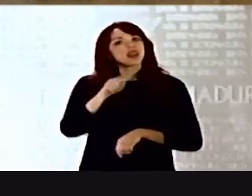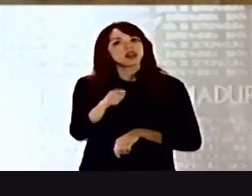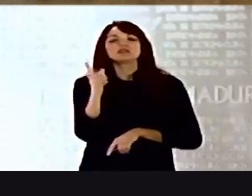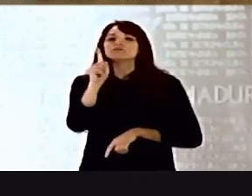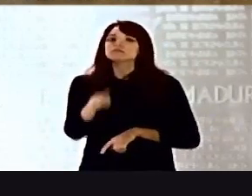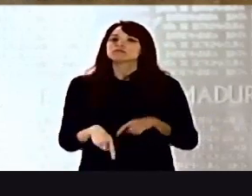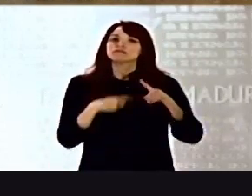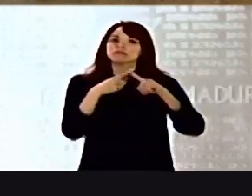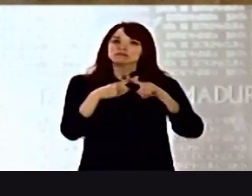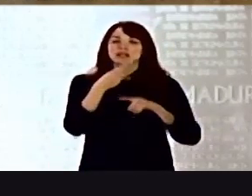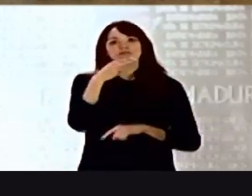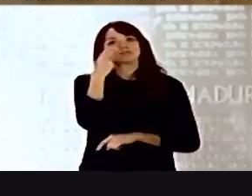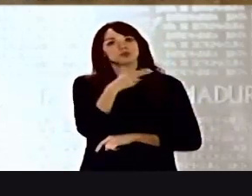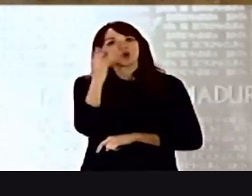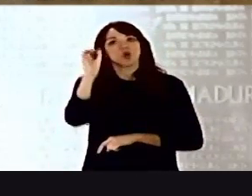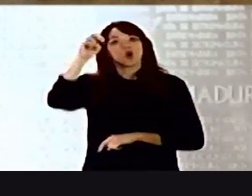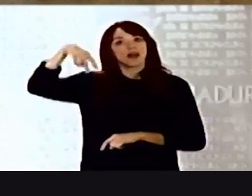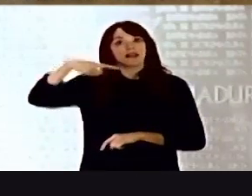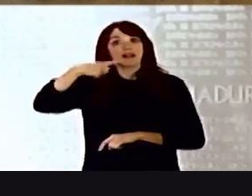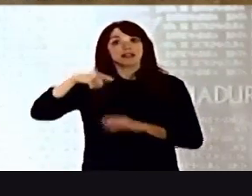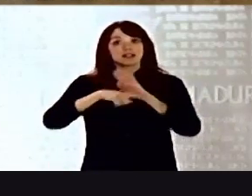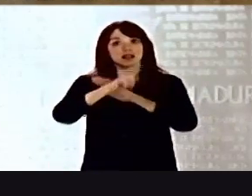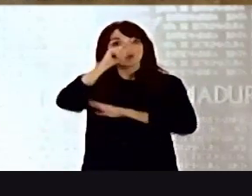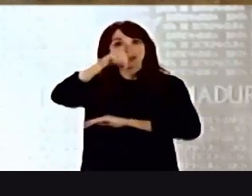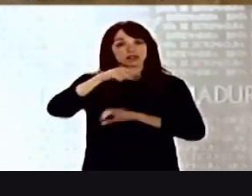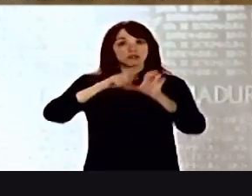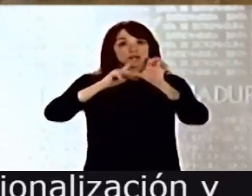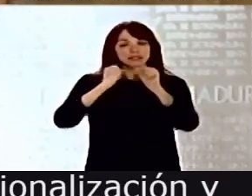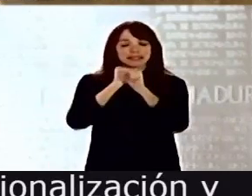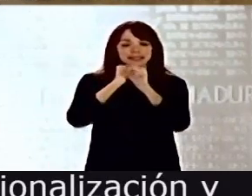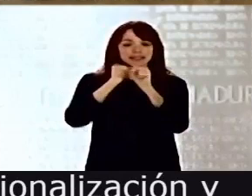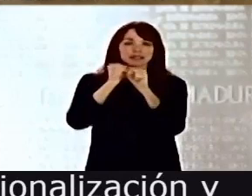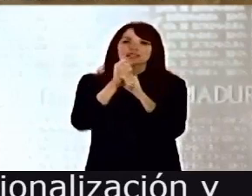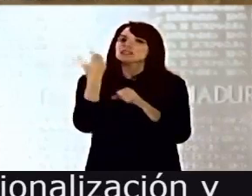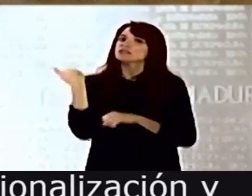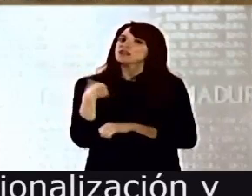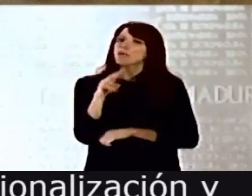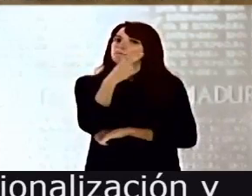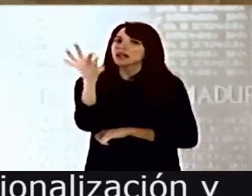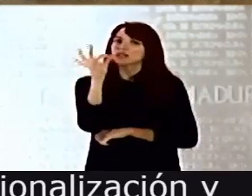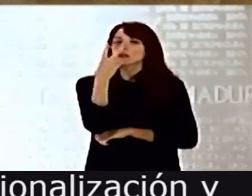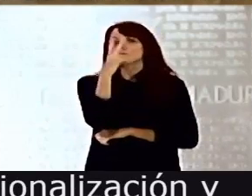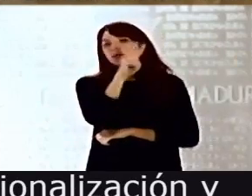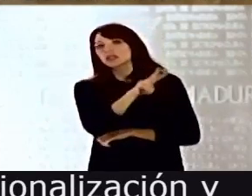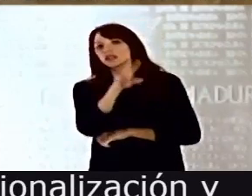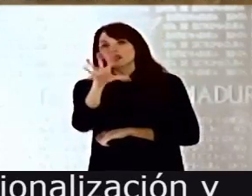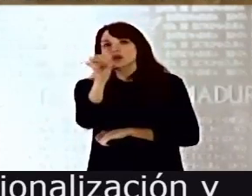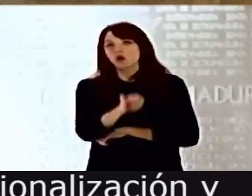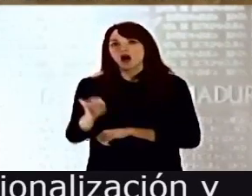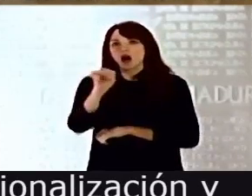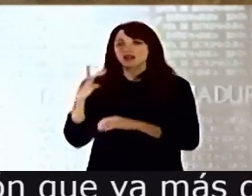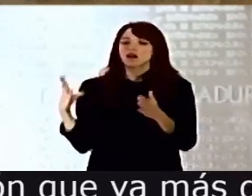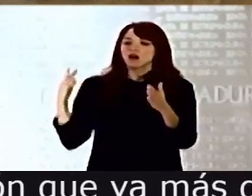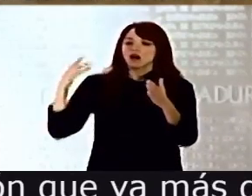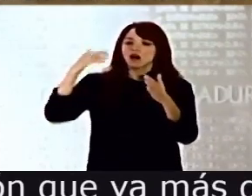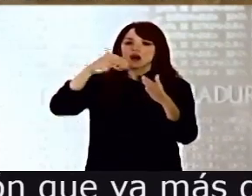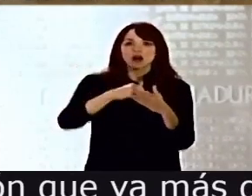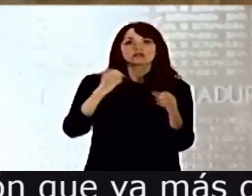el compromiso de las ONGs de desarrollo de nuestra región, que ya más de 20-25 años trabajando con la Agencia Extremeña de